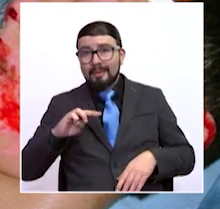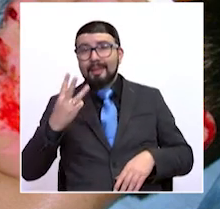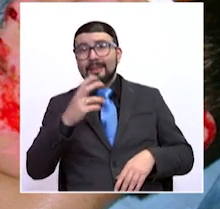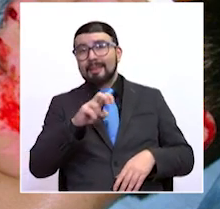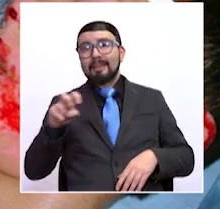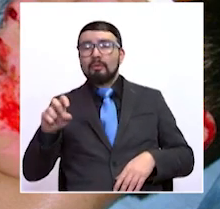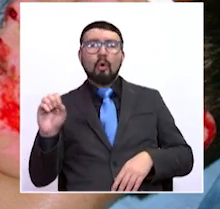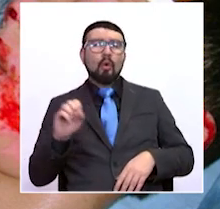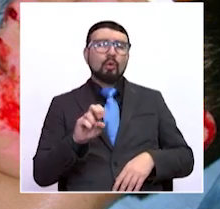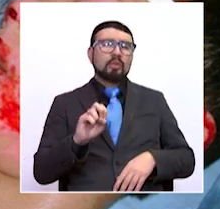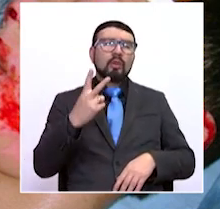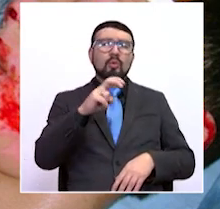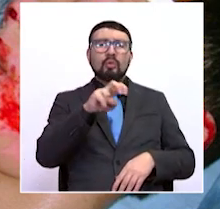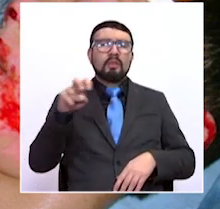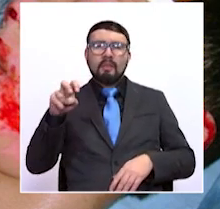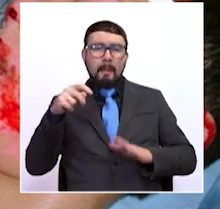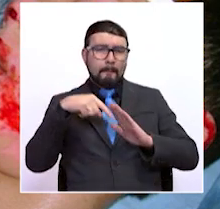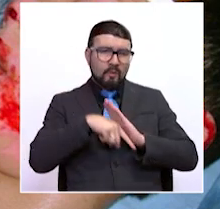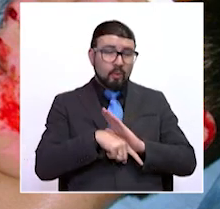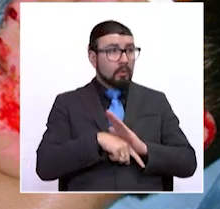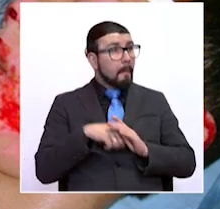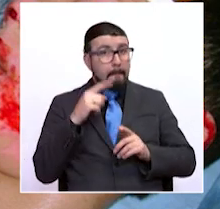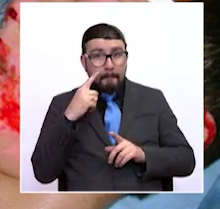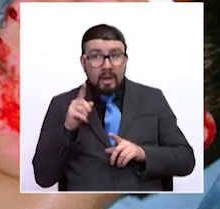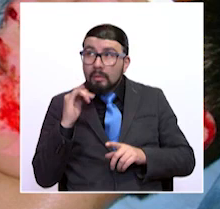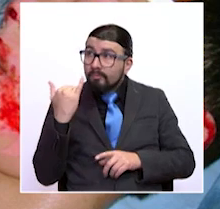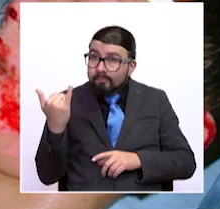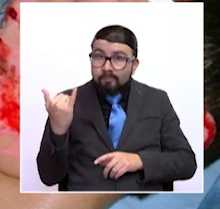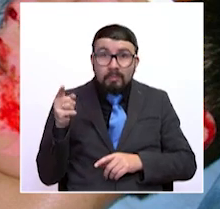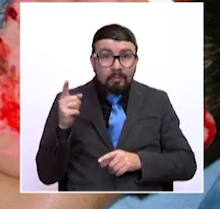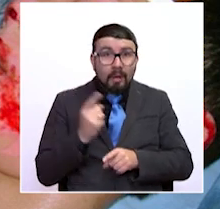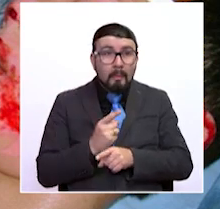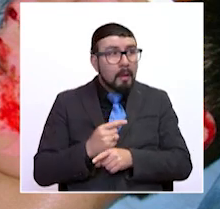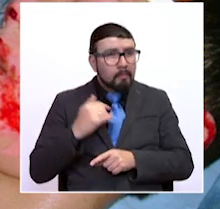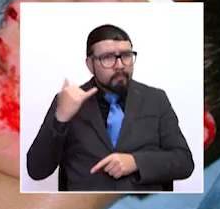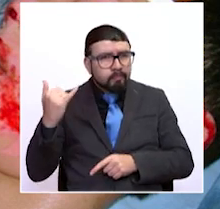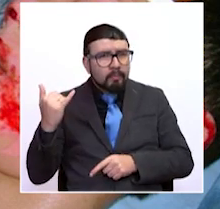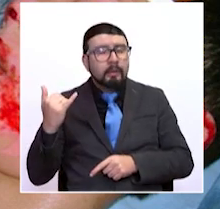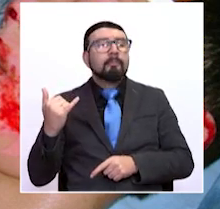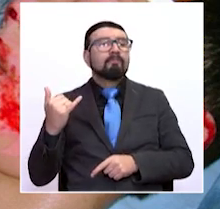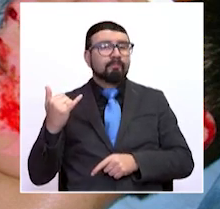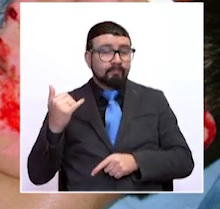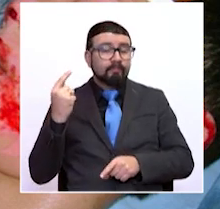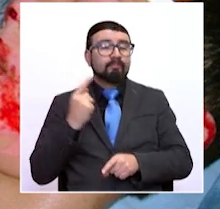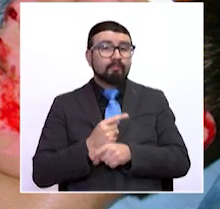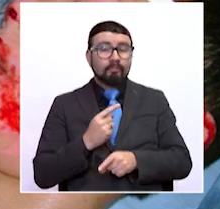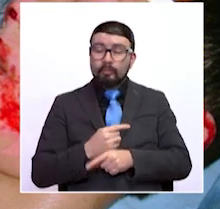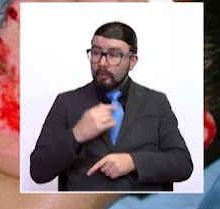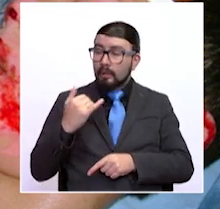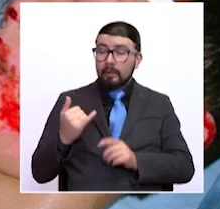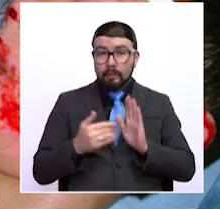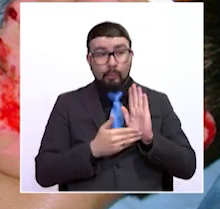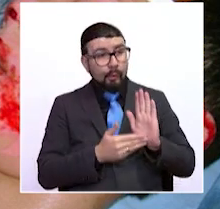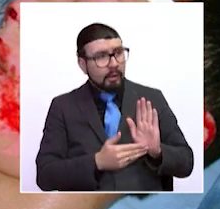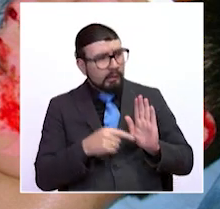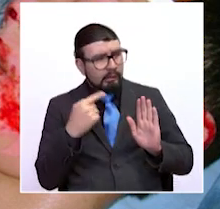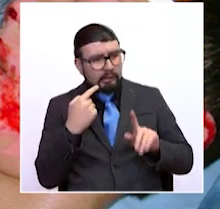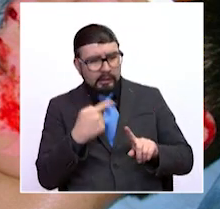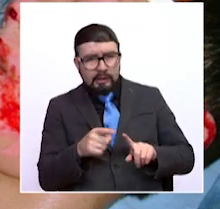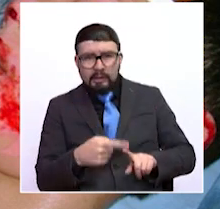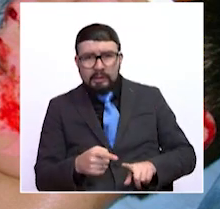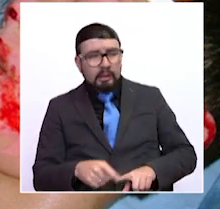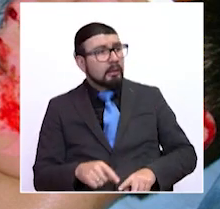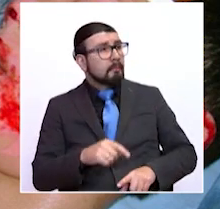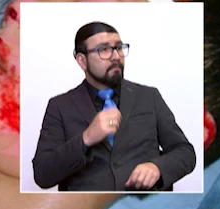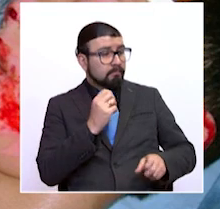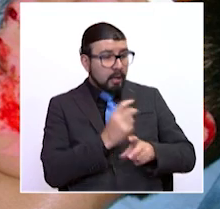o de segundo grado profundo. Esas imágenes que ustedes ven ahí son imágenes que muestran los diferentes grados de profundidad